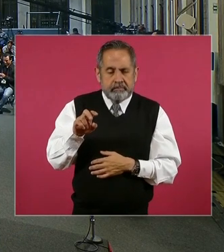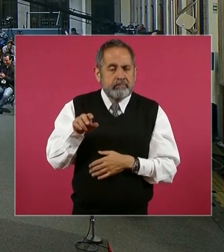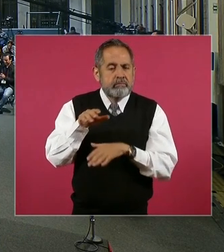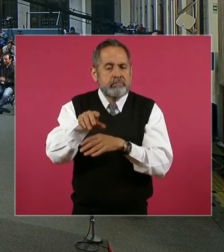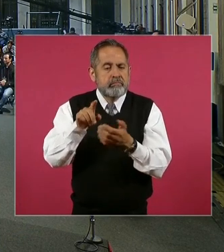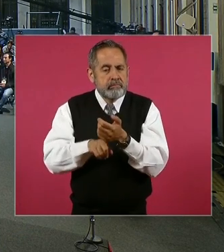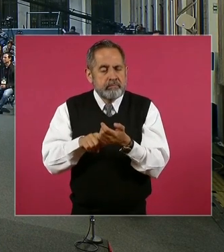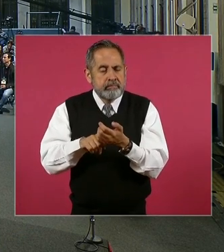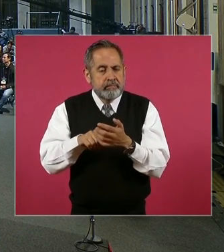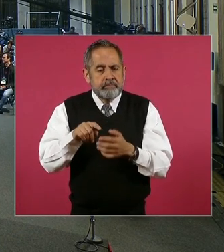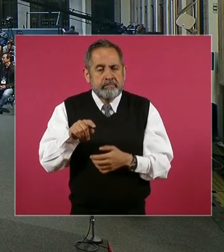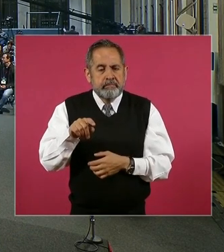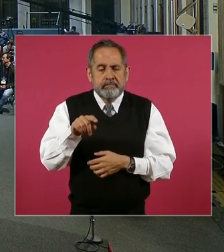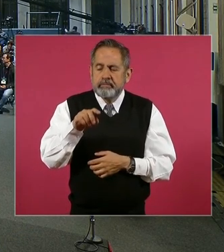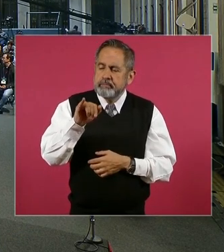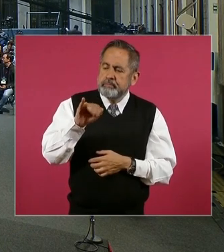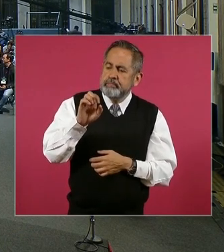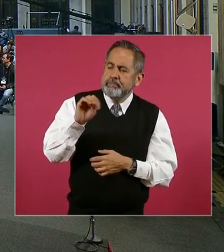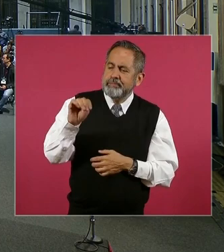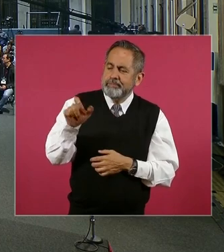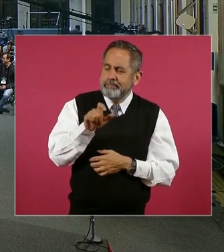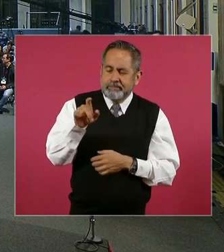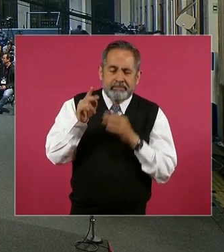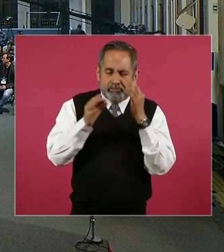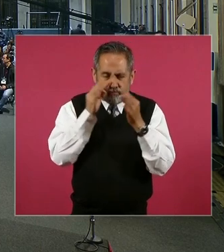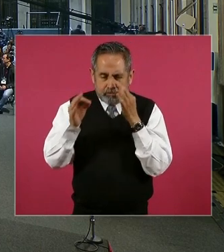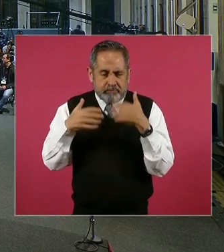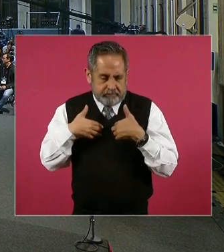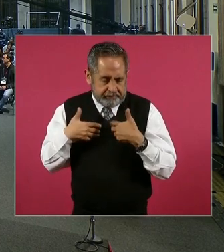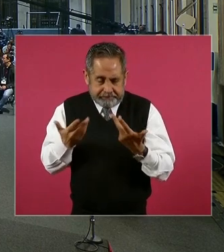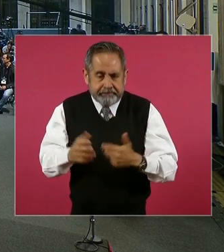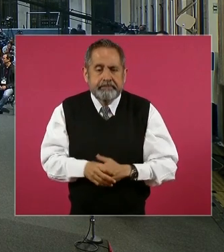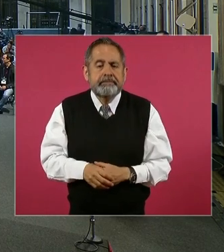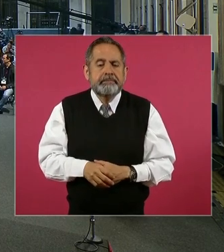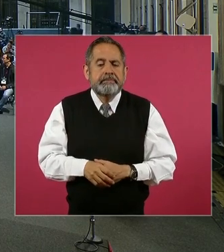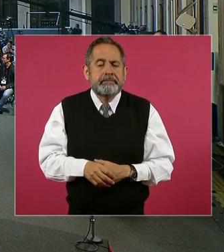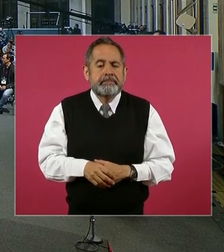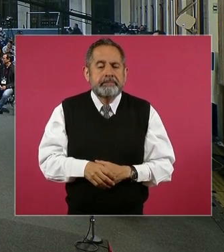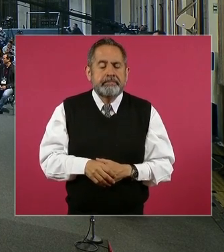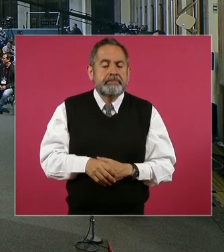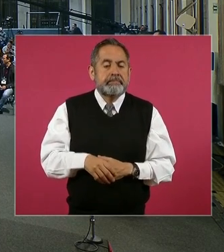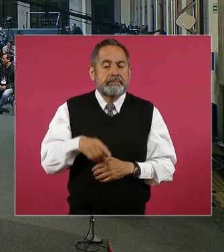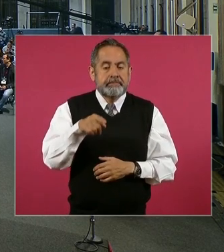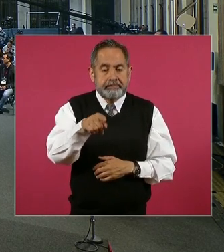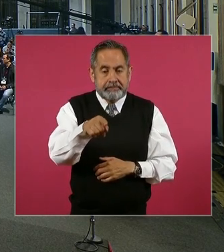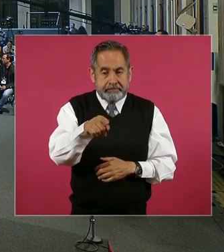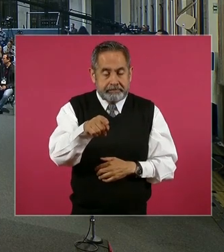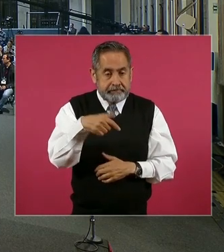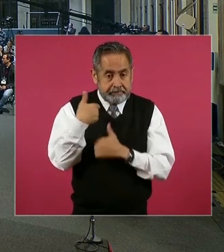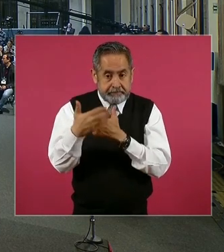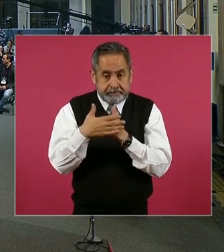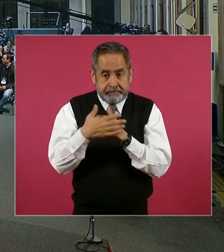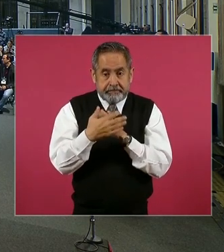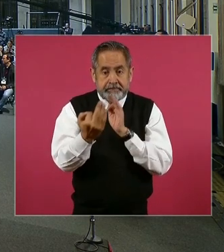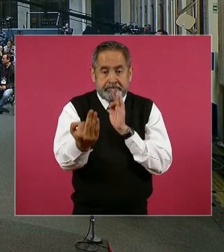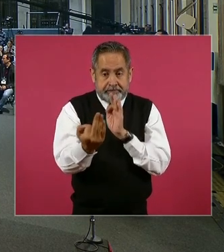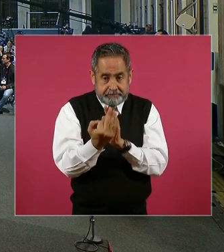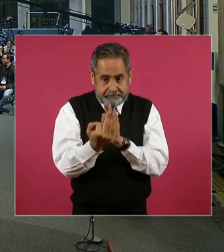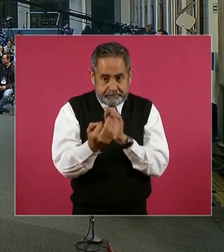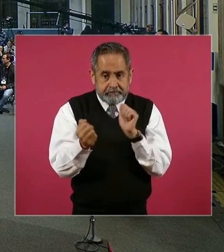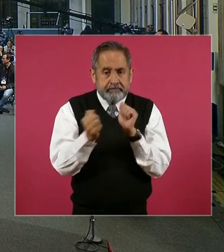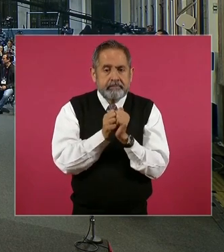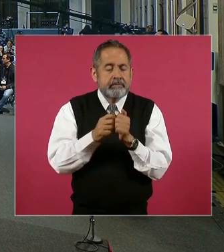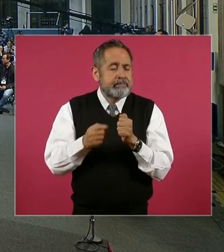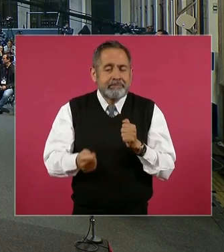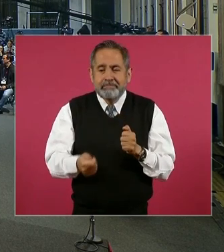y imx noticias en vísperas de la realización del primer encuentro